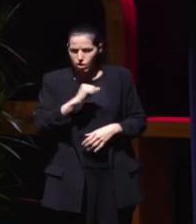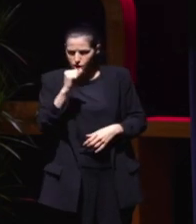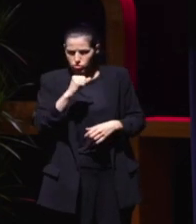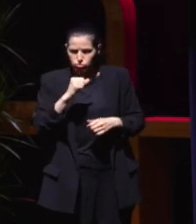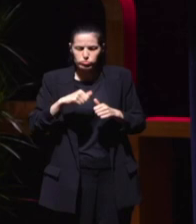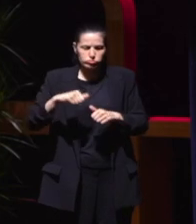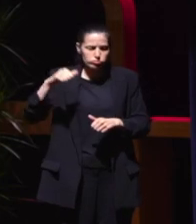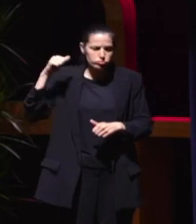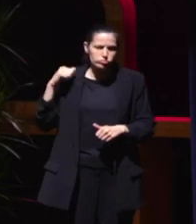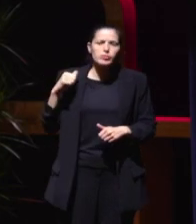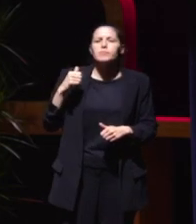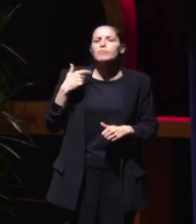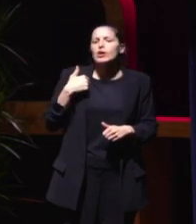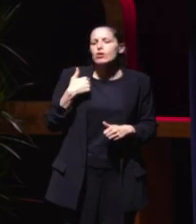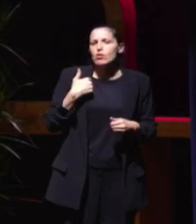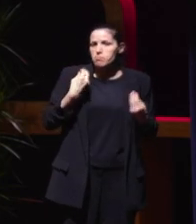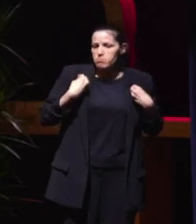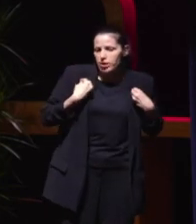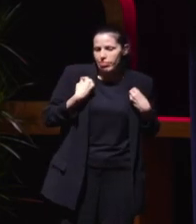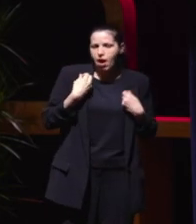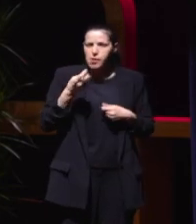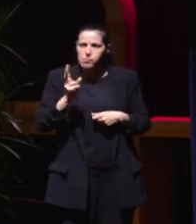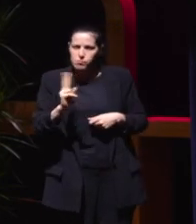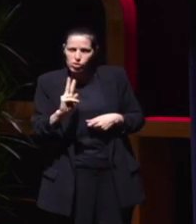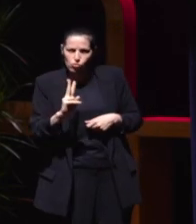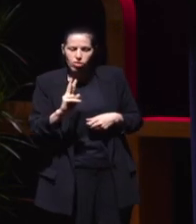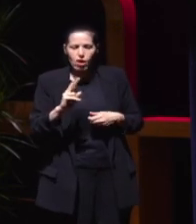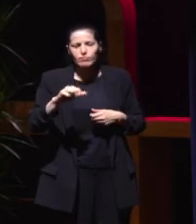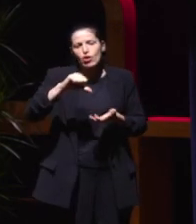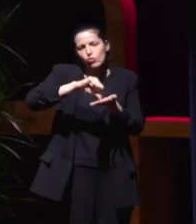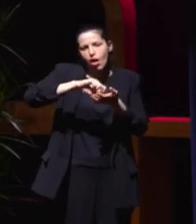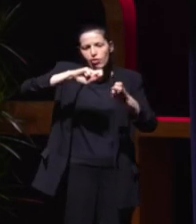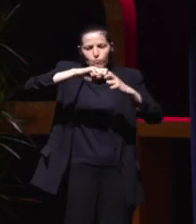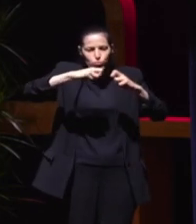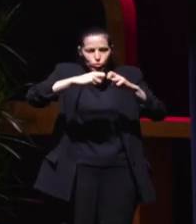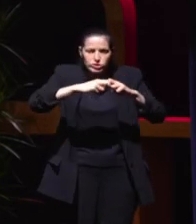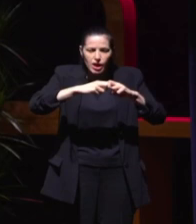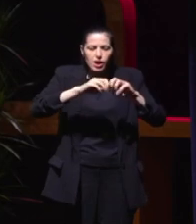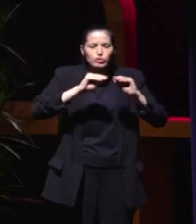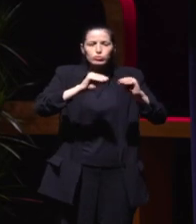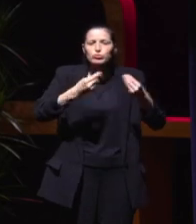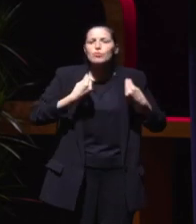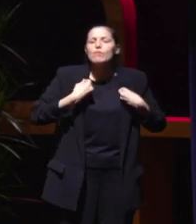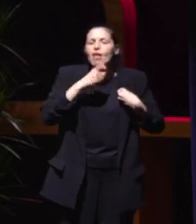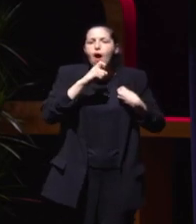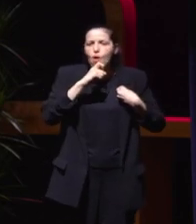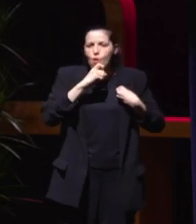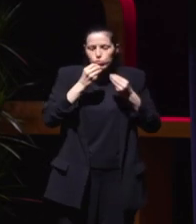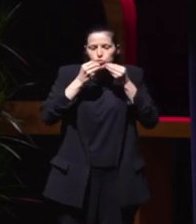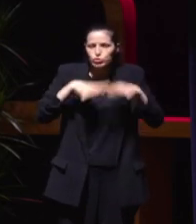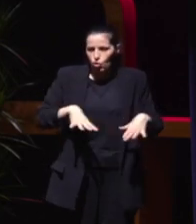vida de una mujer una viuda en Bruselas en 1975 Entonces si la veis de repente decís era